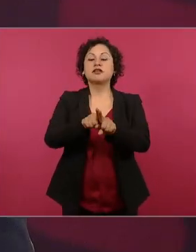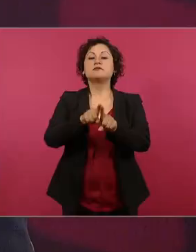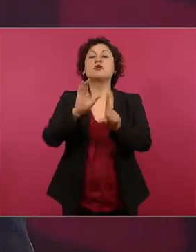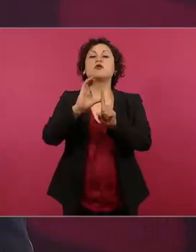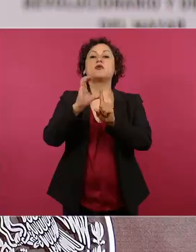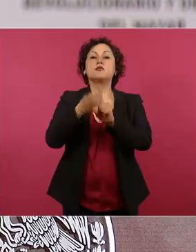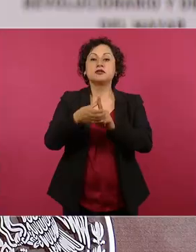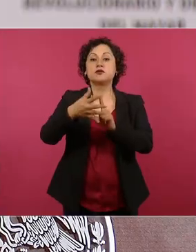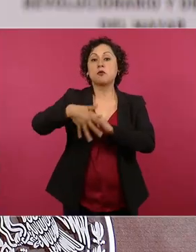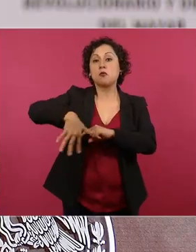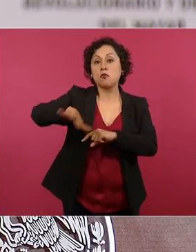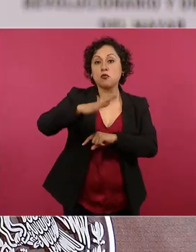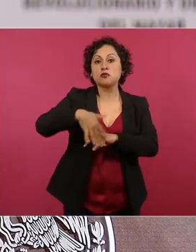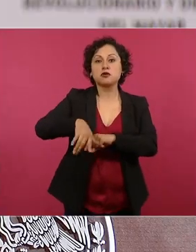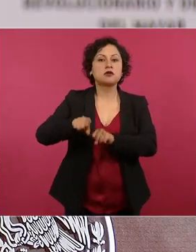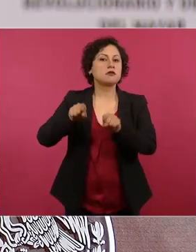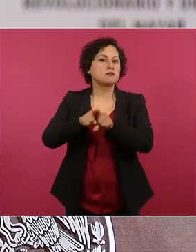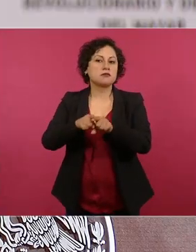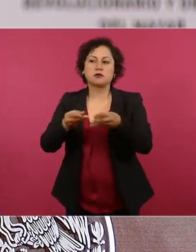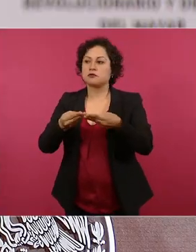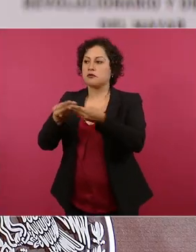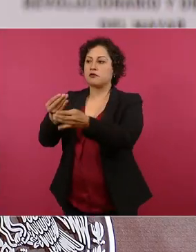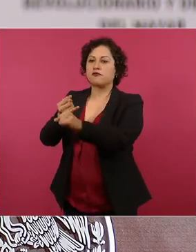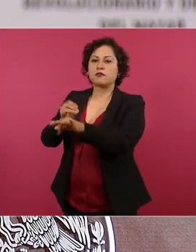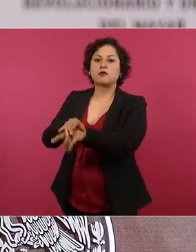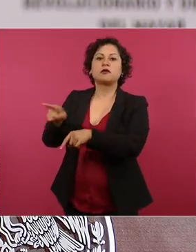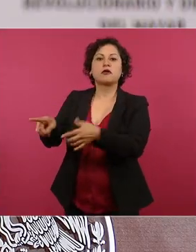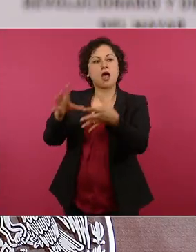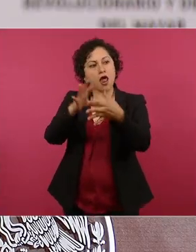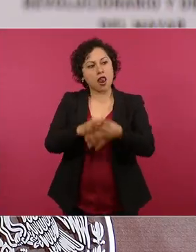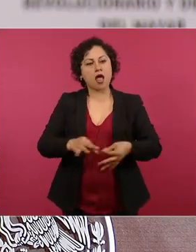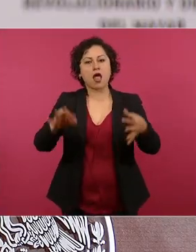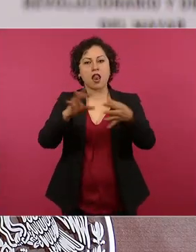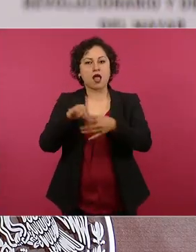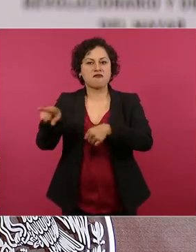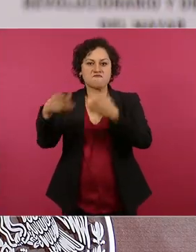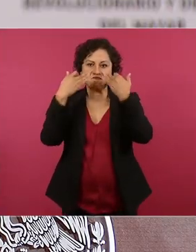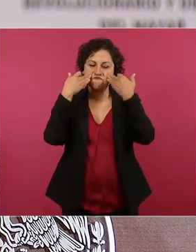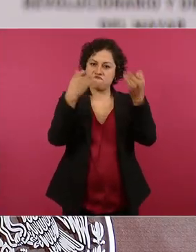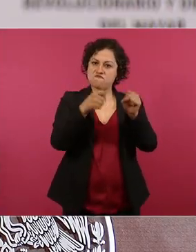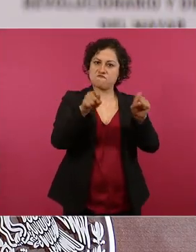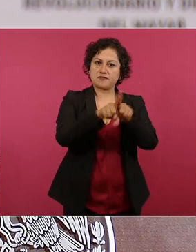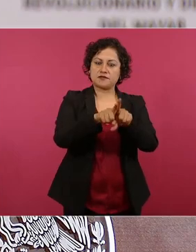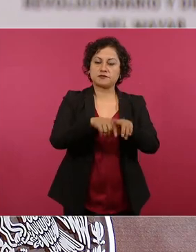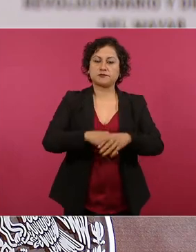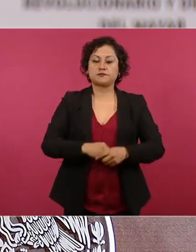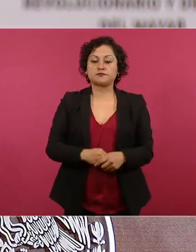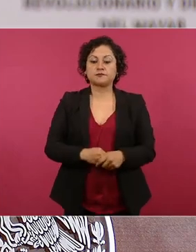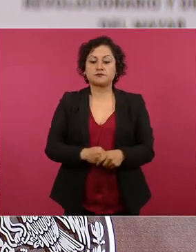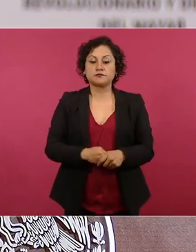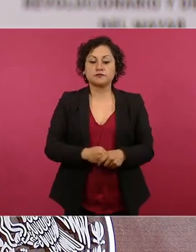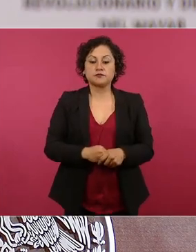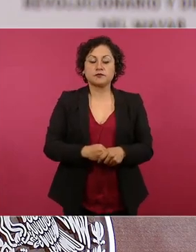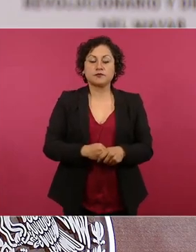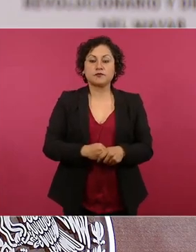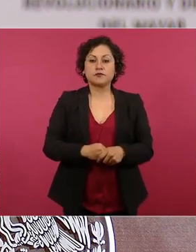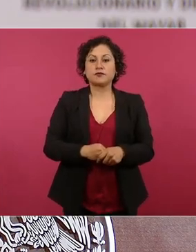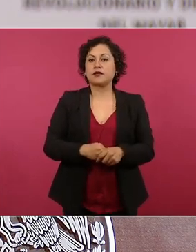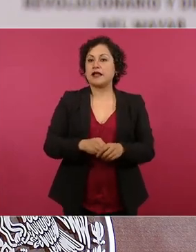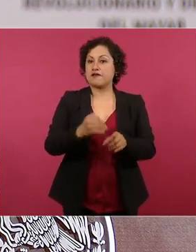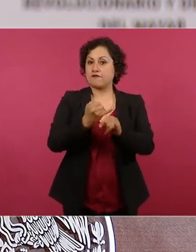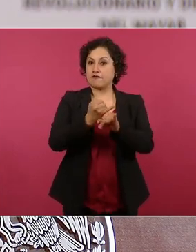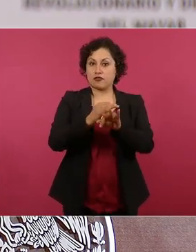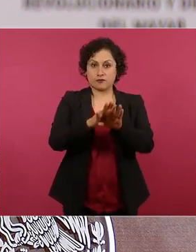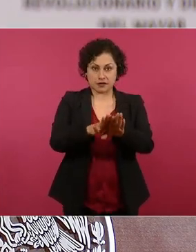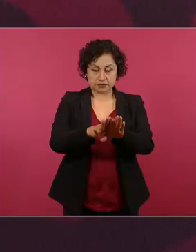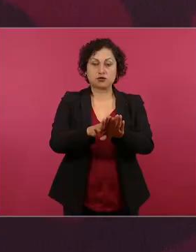estuvo dando la información de cada uno de los puntos, cada uno de los acontecimientos. De hecho, se estuvo dando la información